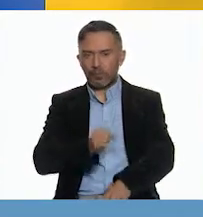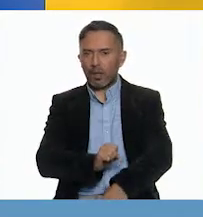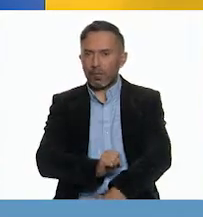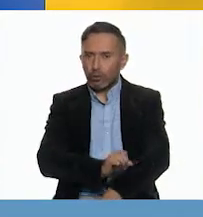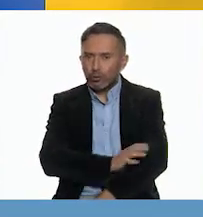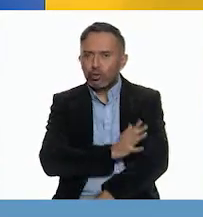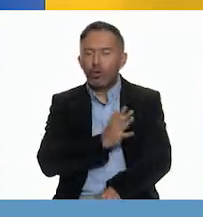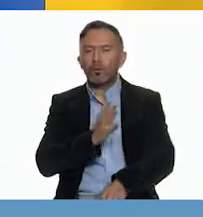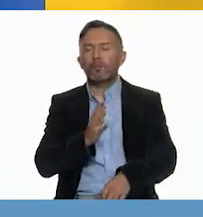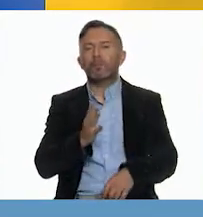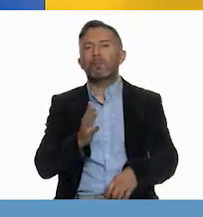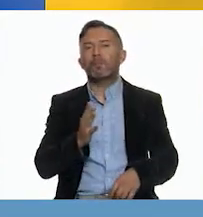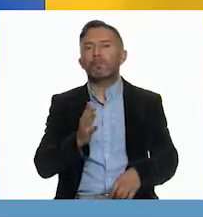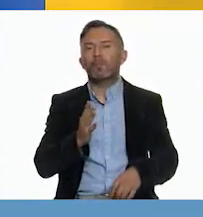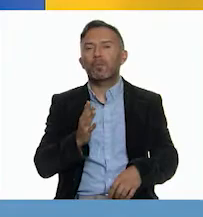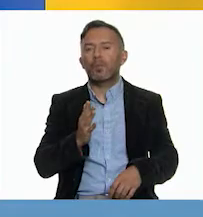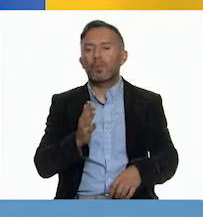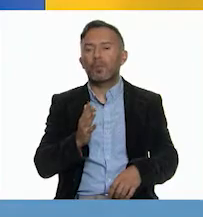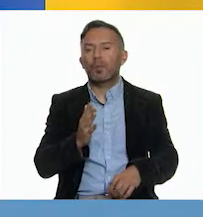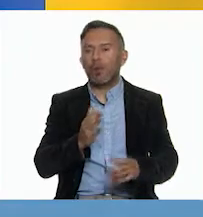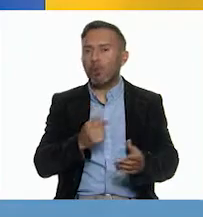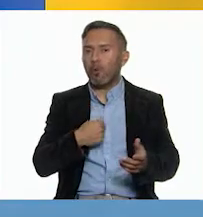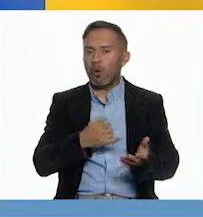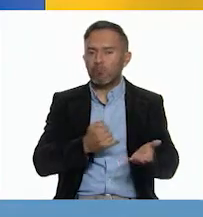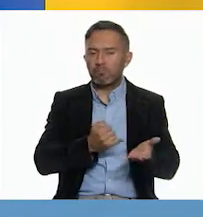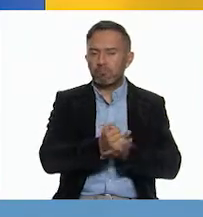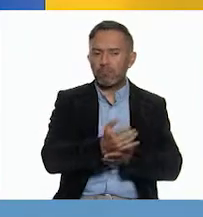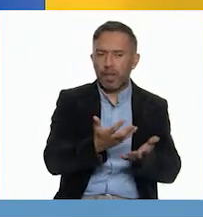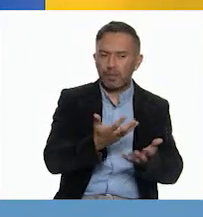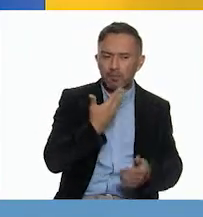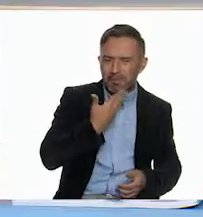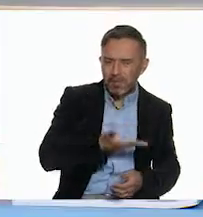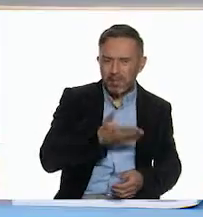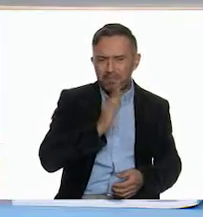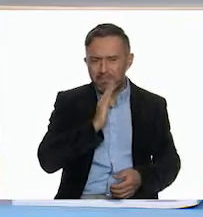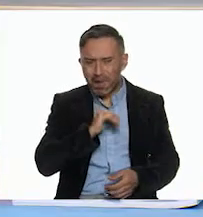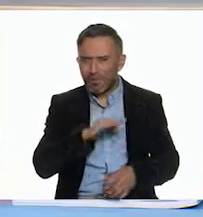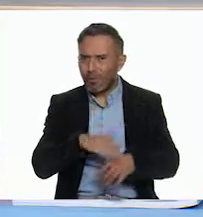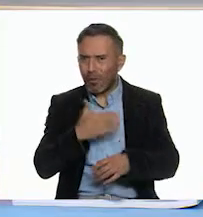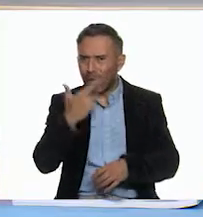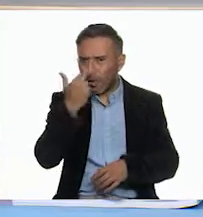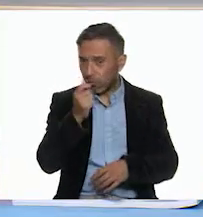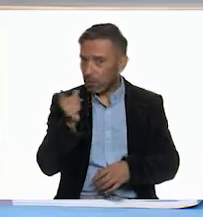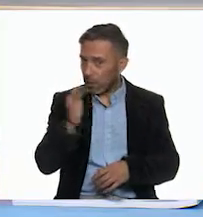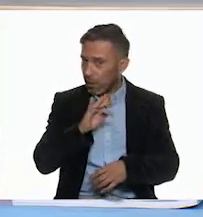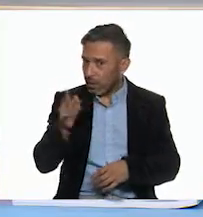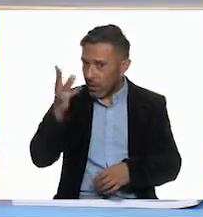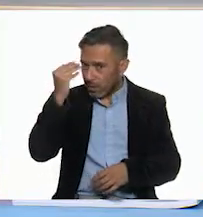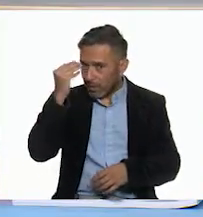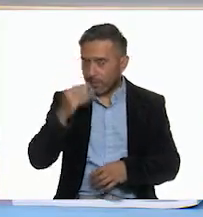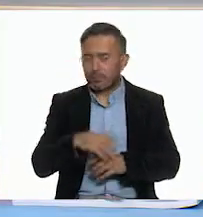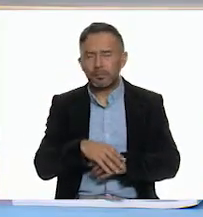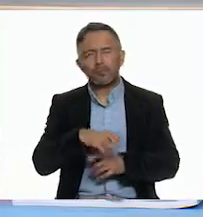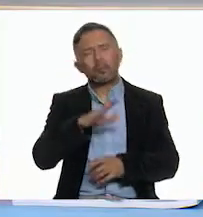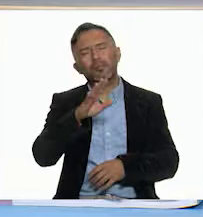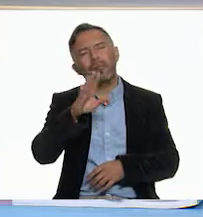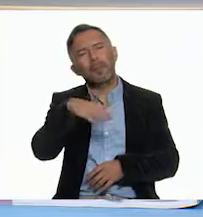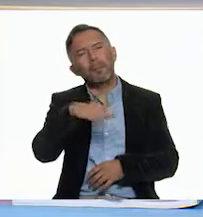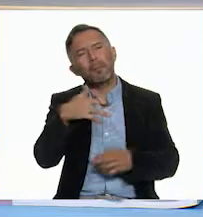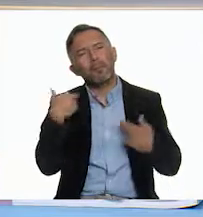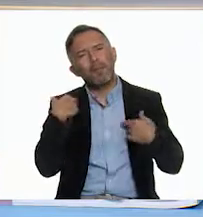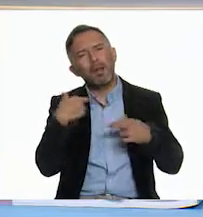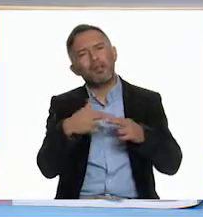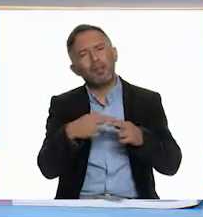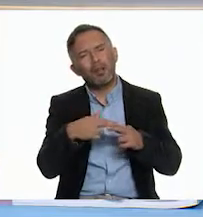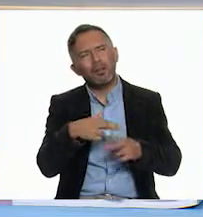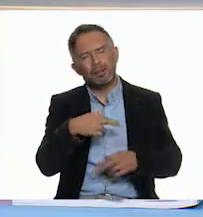razones por las cuales hacemos o no hacemos las cosas, ¿verdad? Maestra, pero entonces yo creo que ya